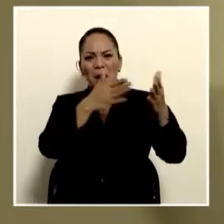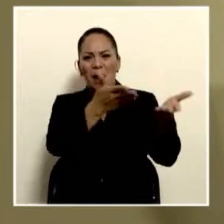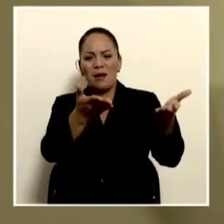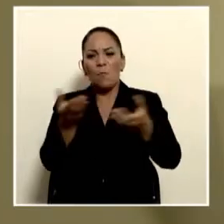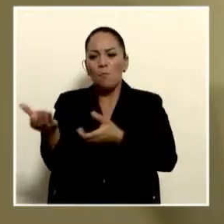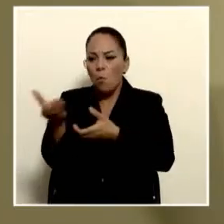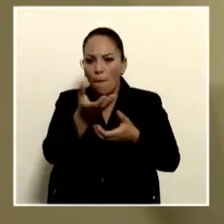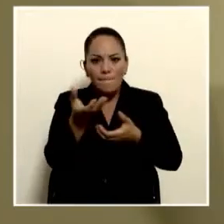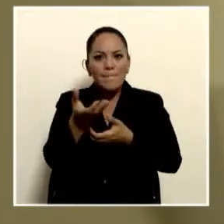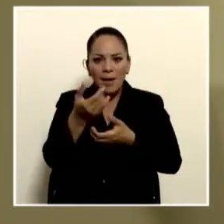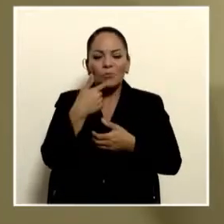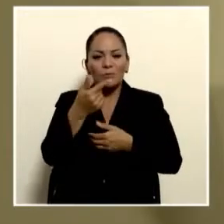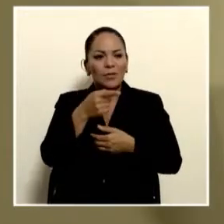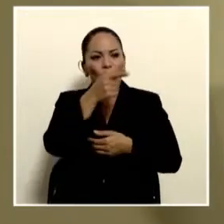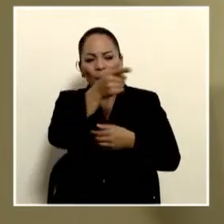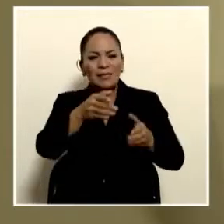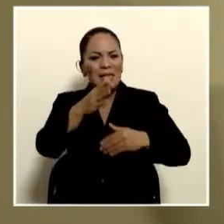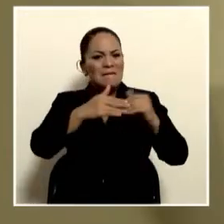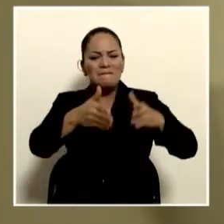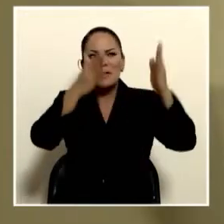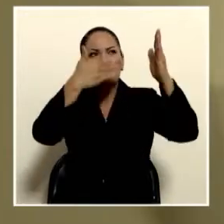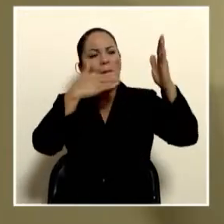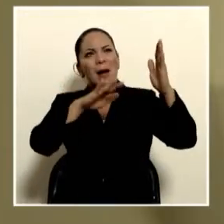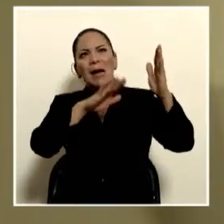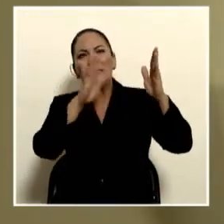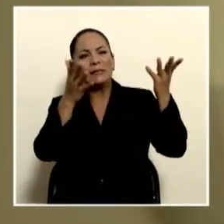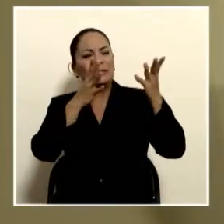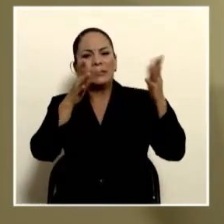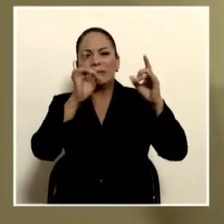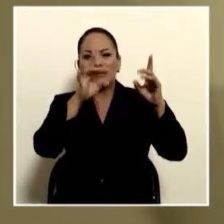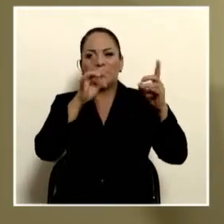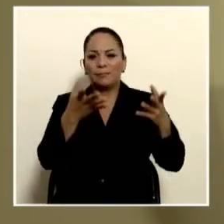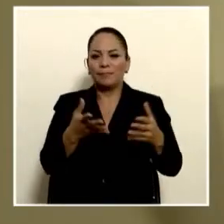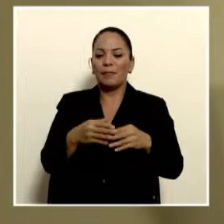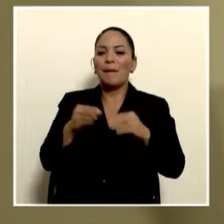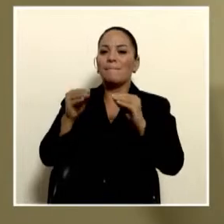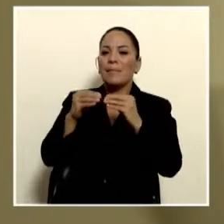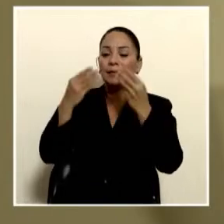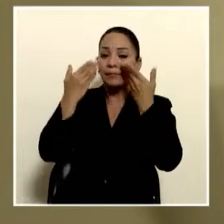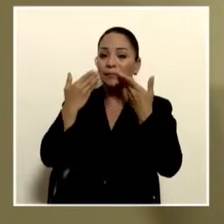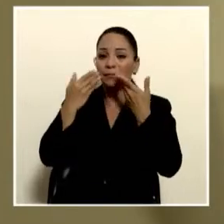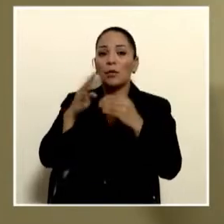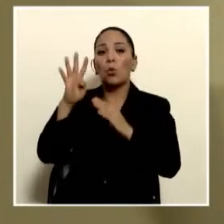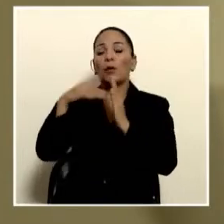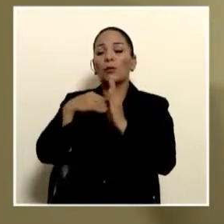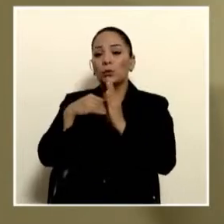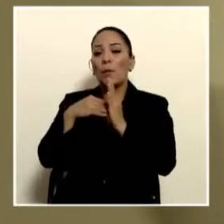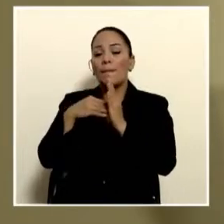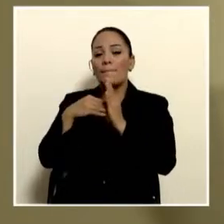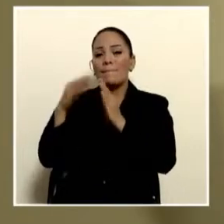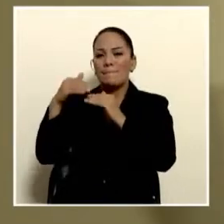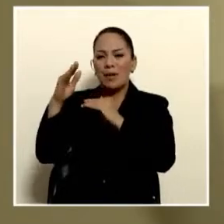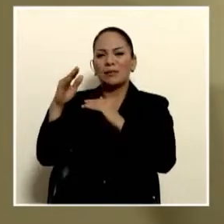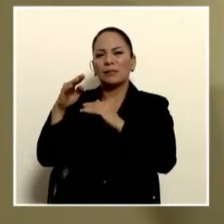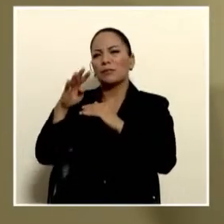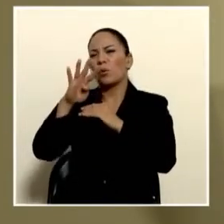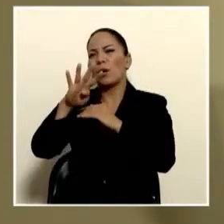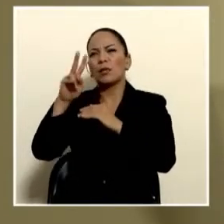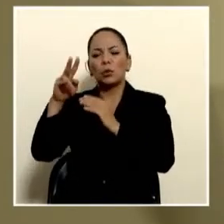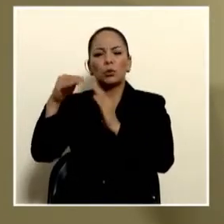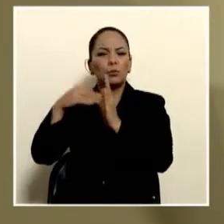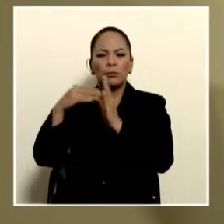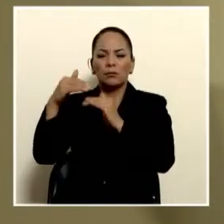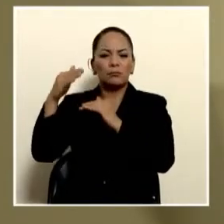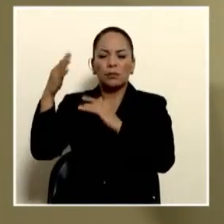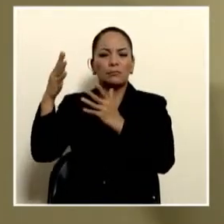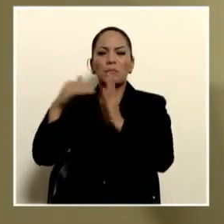un riesgo enorme. Y otra tristeza es 420.000 millones de colones, o 42.000,